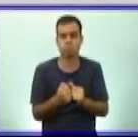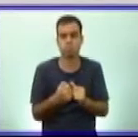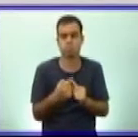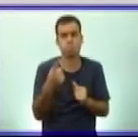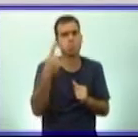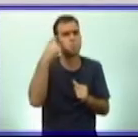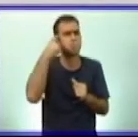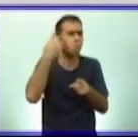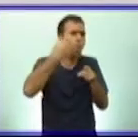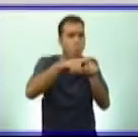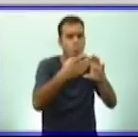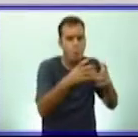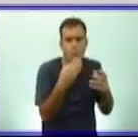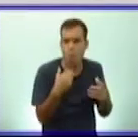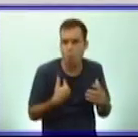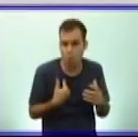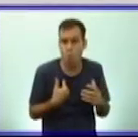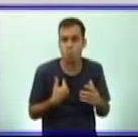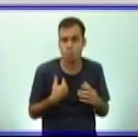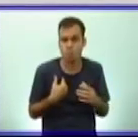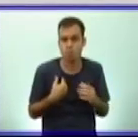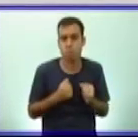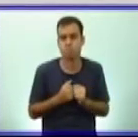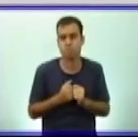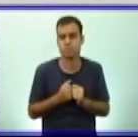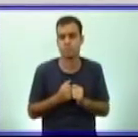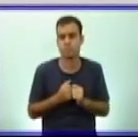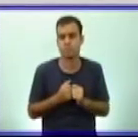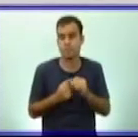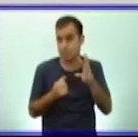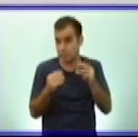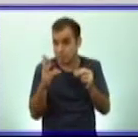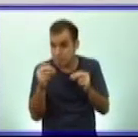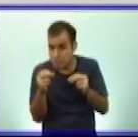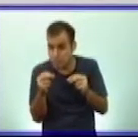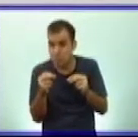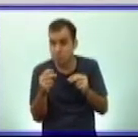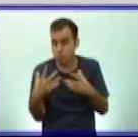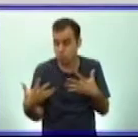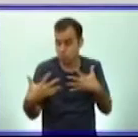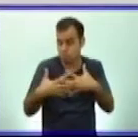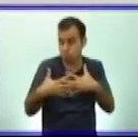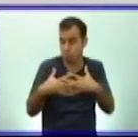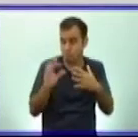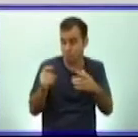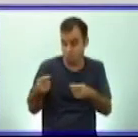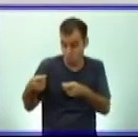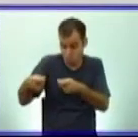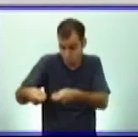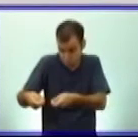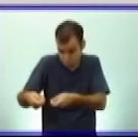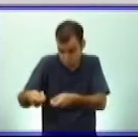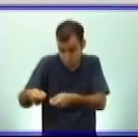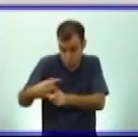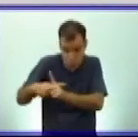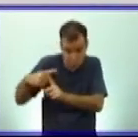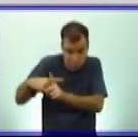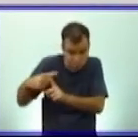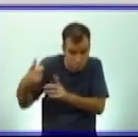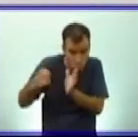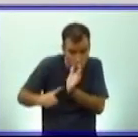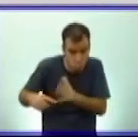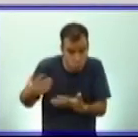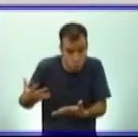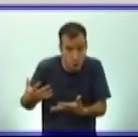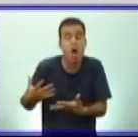puede determinar el valor efectivo, el valor que se corresponde con lo que el instrumento indica, con el valor de la